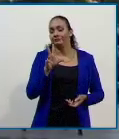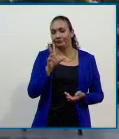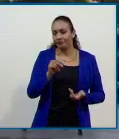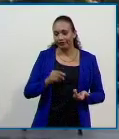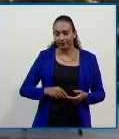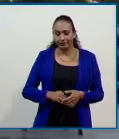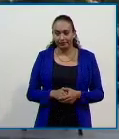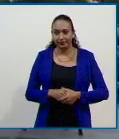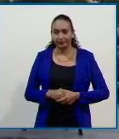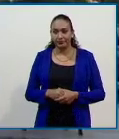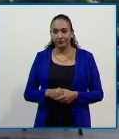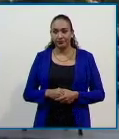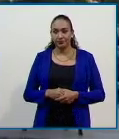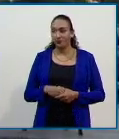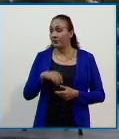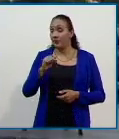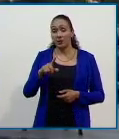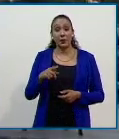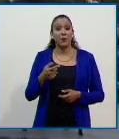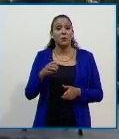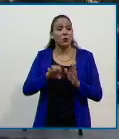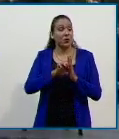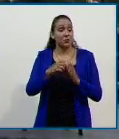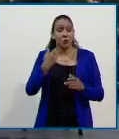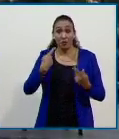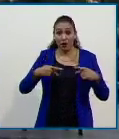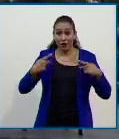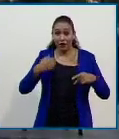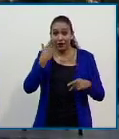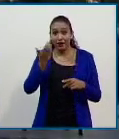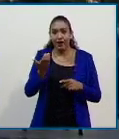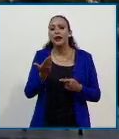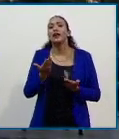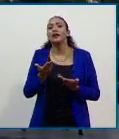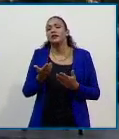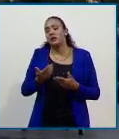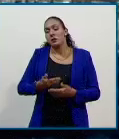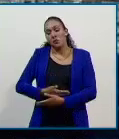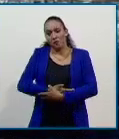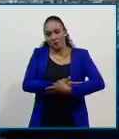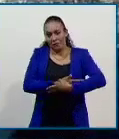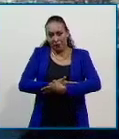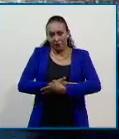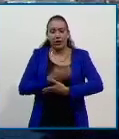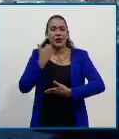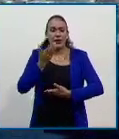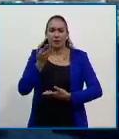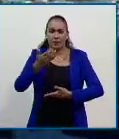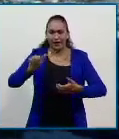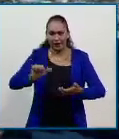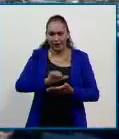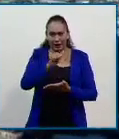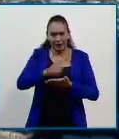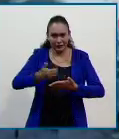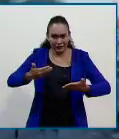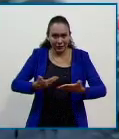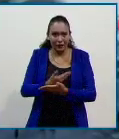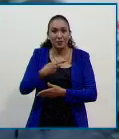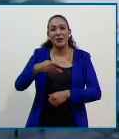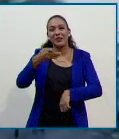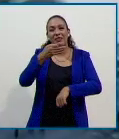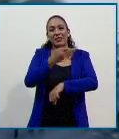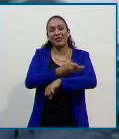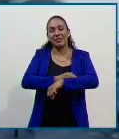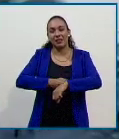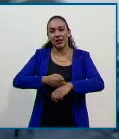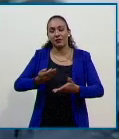tributaria. Inválido el cobro de 100 pesos por el registro a destiempo de nacimientos, pues transgrede el derecho humano a la identidad y que la